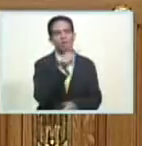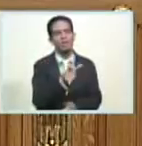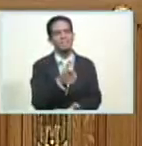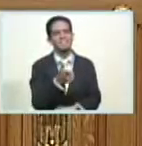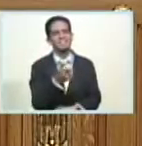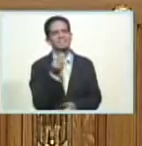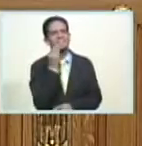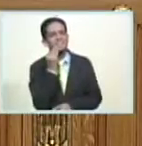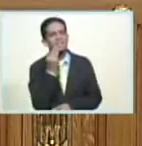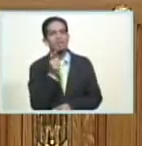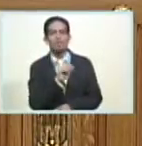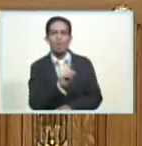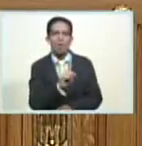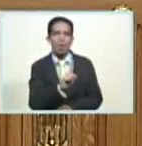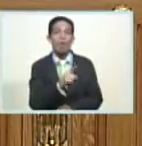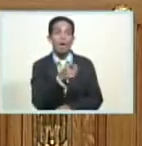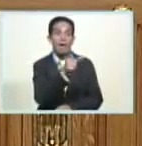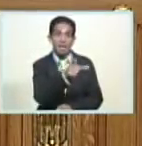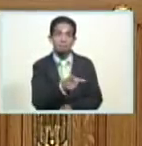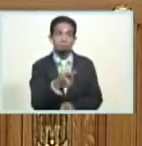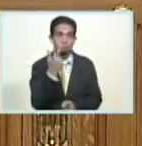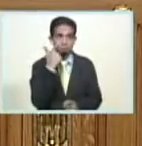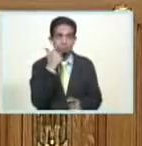Porque estaba echándole pierna,